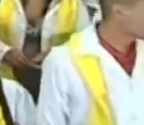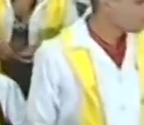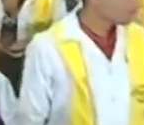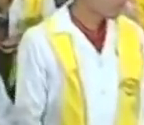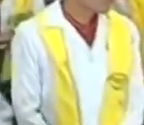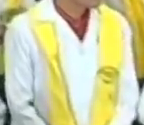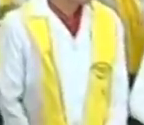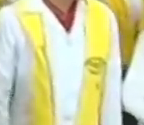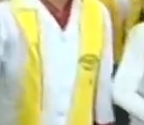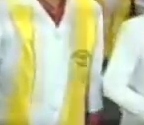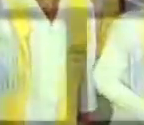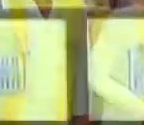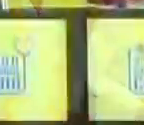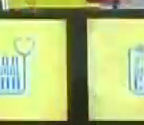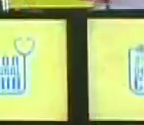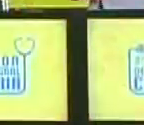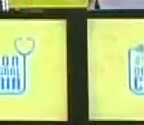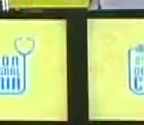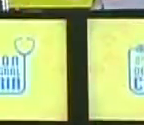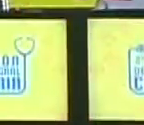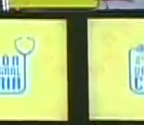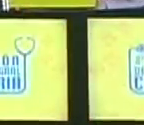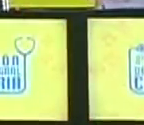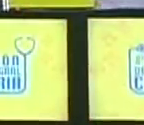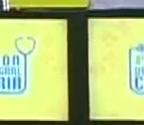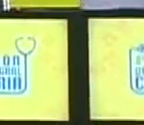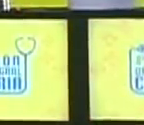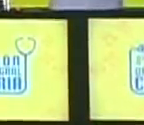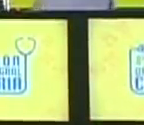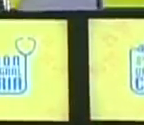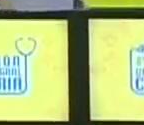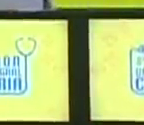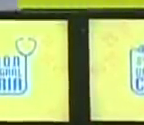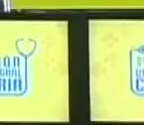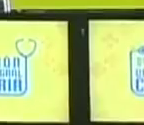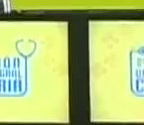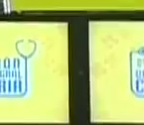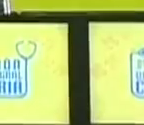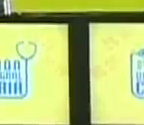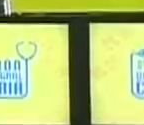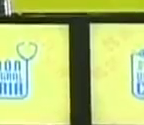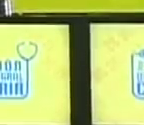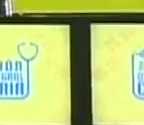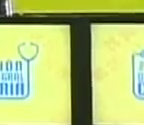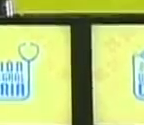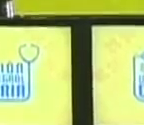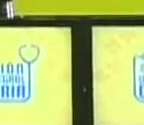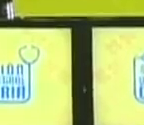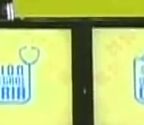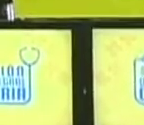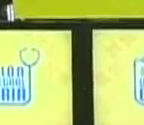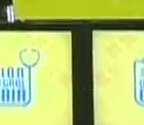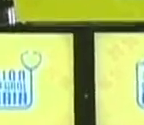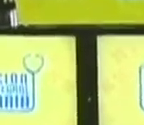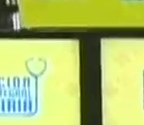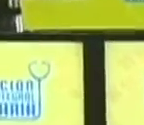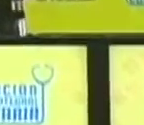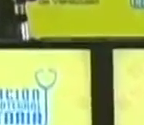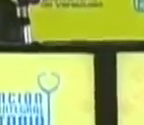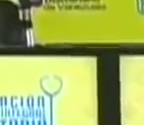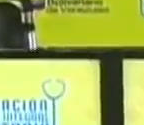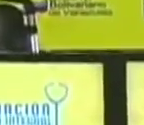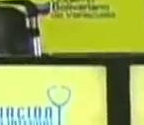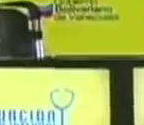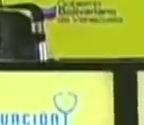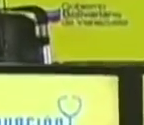por la revolución bolivariana, y decía, tiene razón de ser, y lo veo acá cuando ustedes reciben su título y su